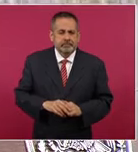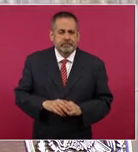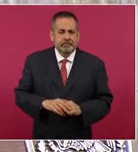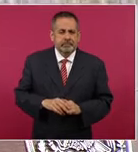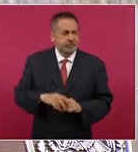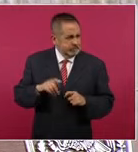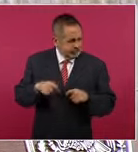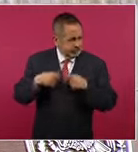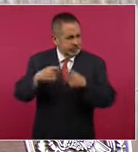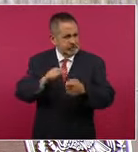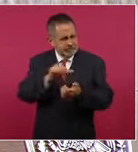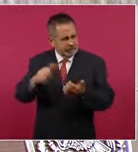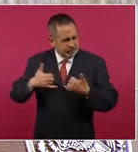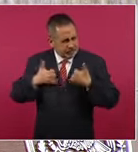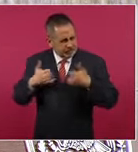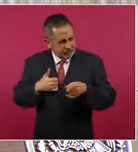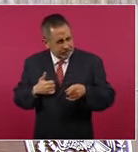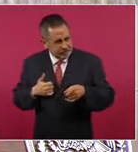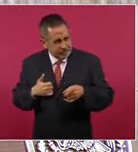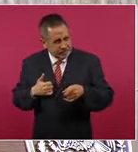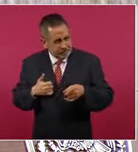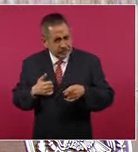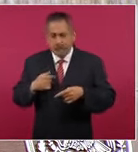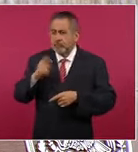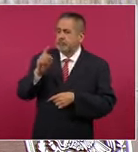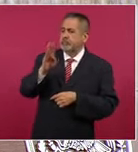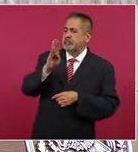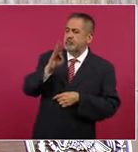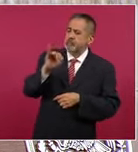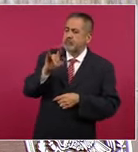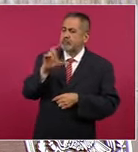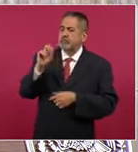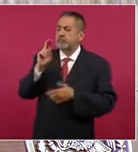A los jóvenes. Y 1 billón,